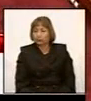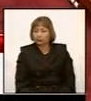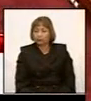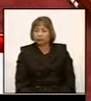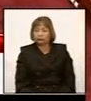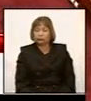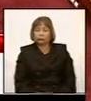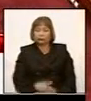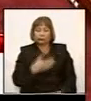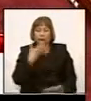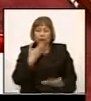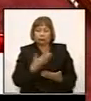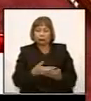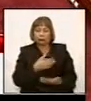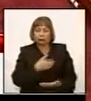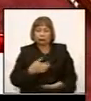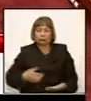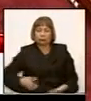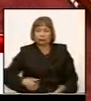Gracias, presidente.